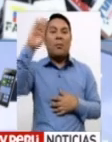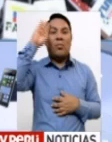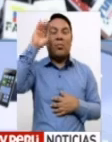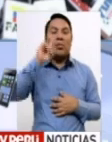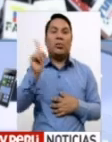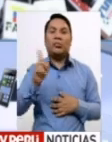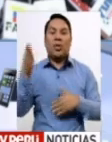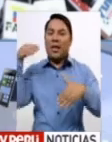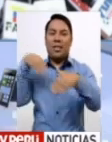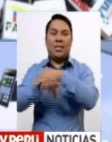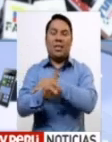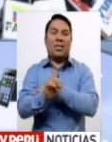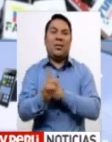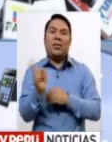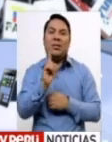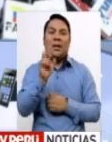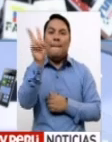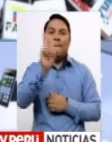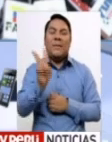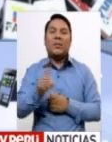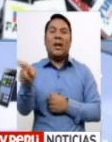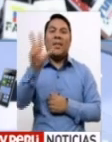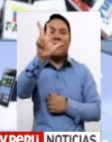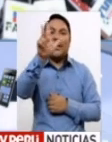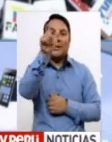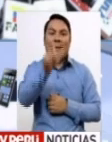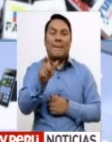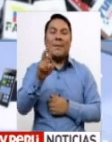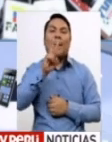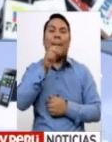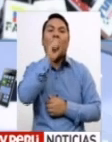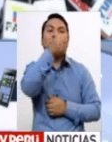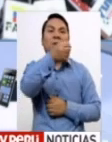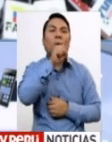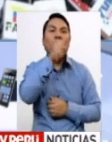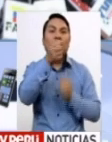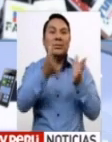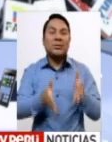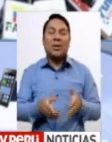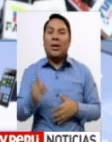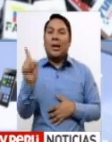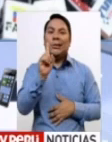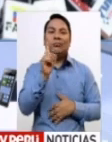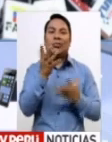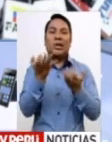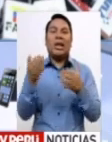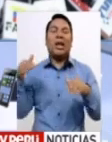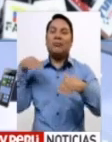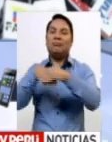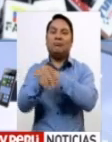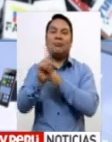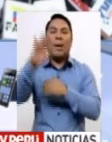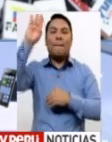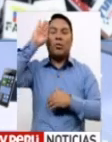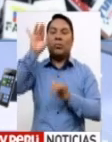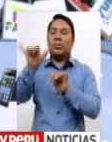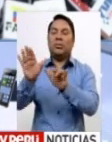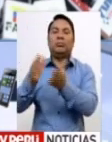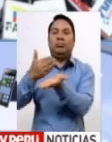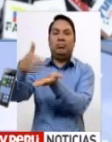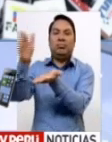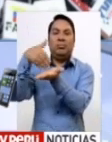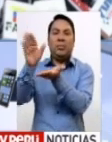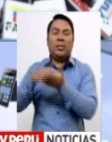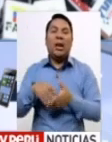tres periodistas peruanos a Venezuela. Las autoridades venezolanas han señalado de que los